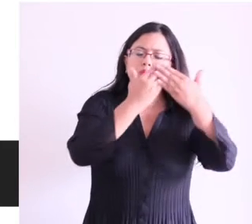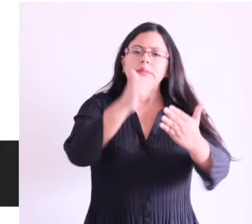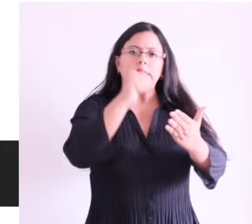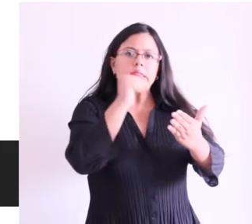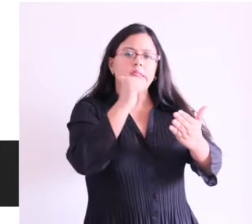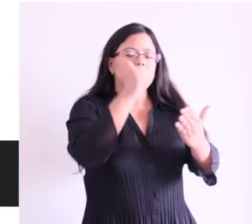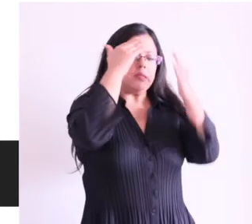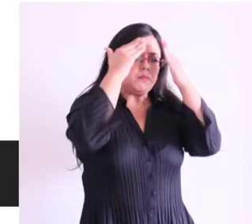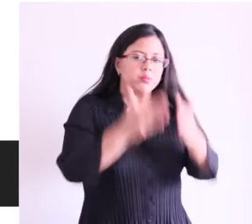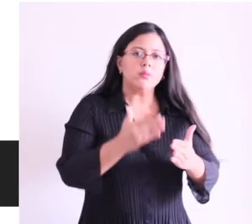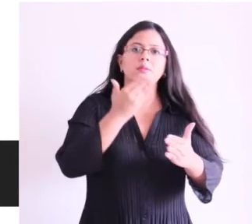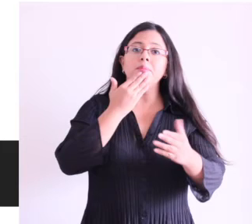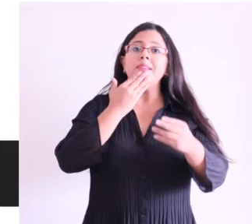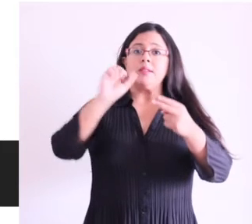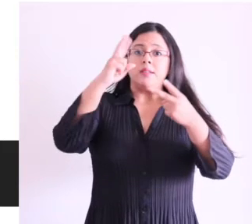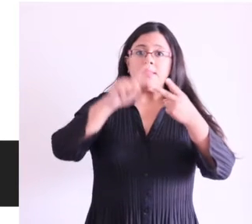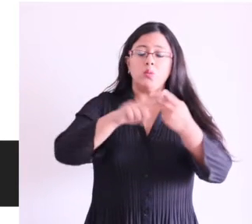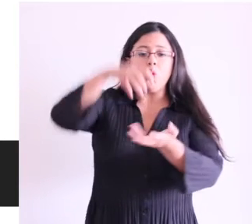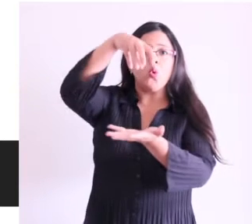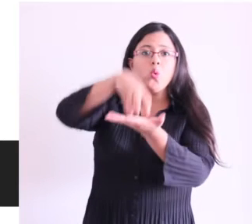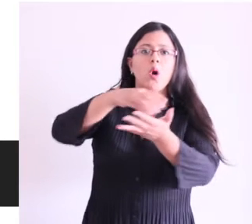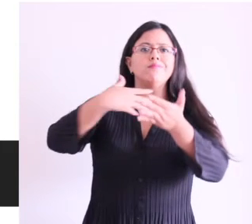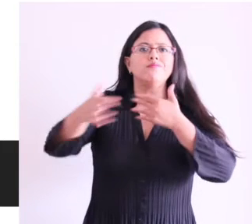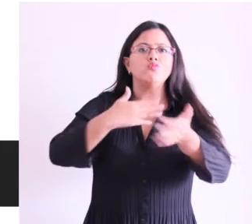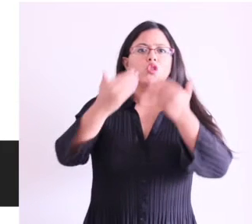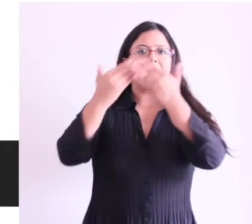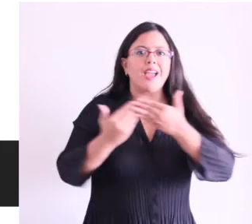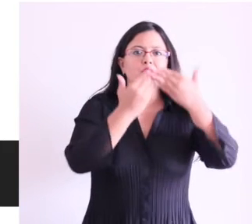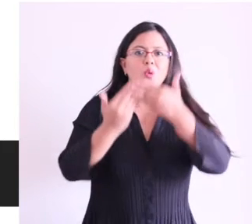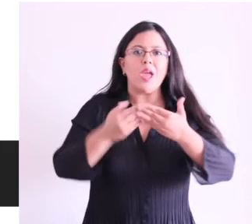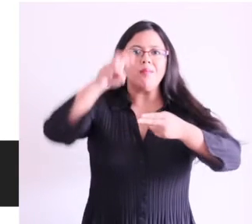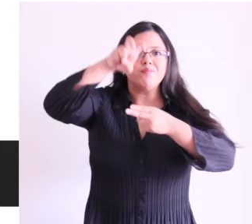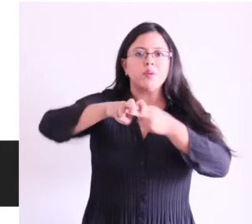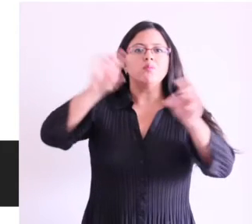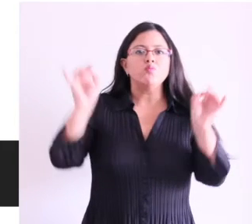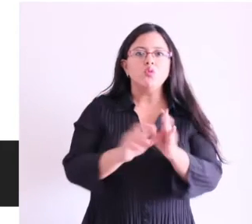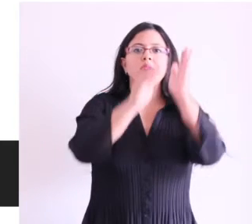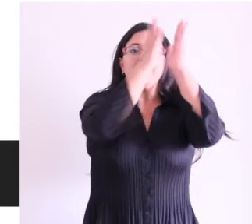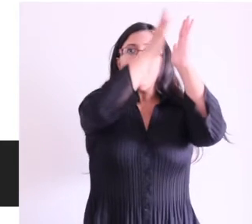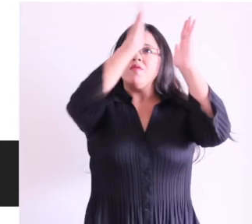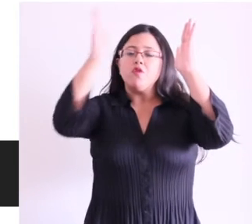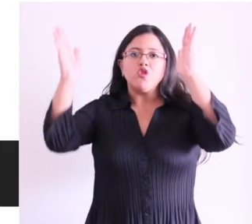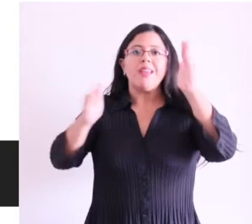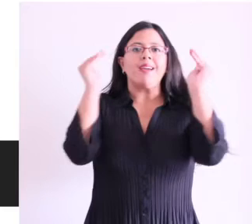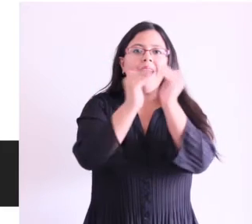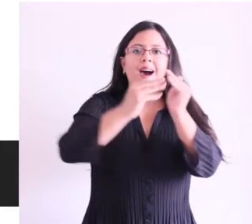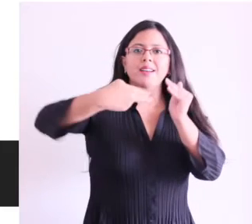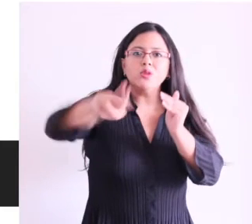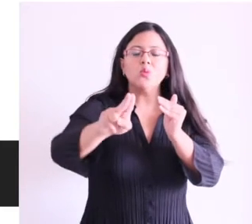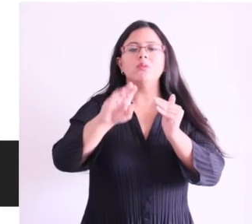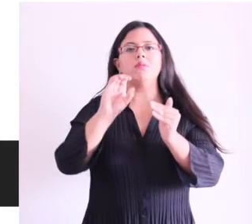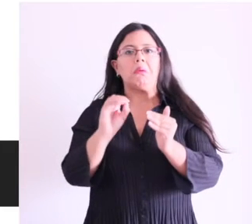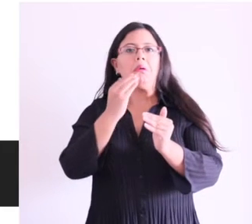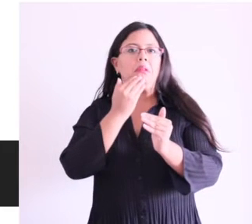En segundo lugar, establecer un lugar fijo para estudiar, sea una biblioteca en tu casa u